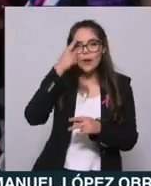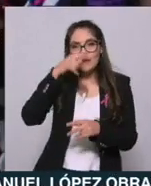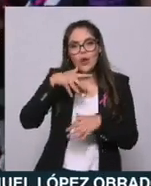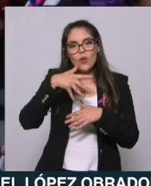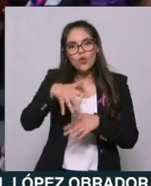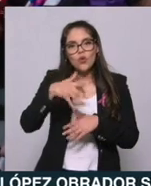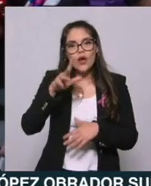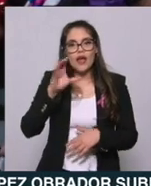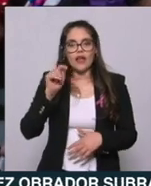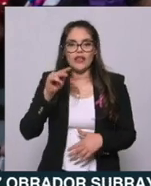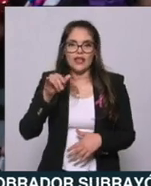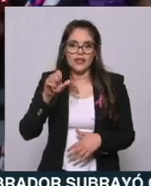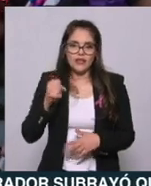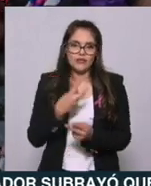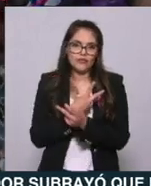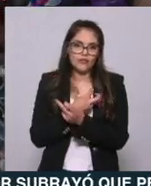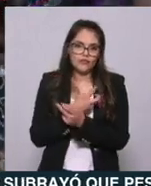Catrinas.